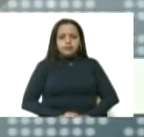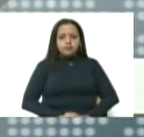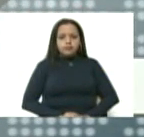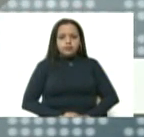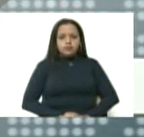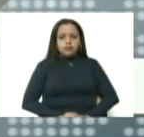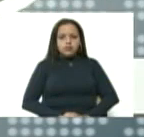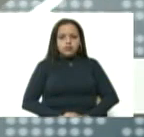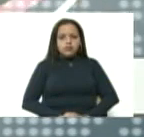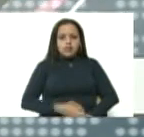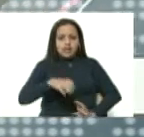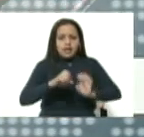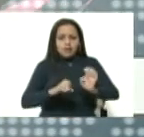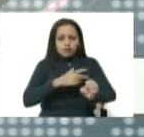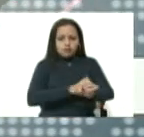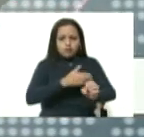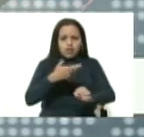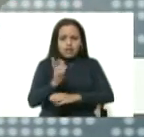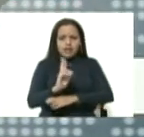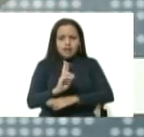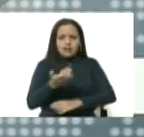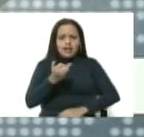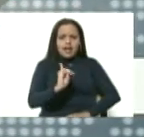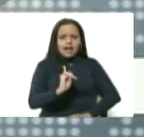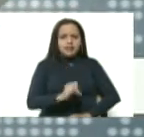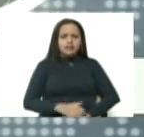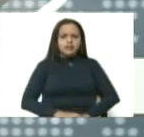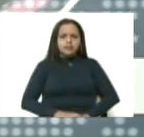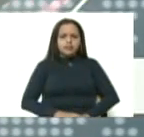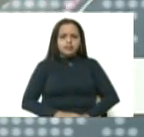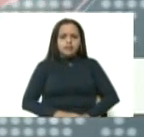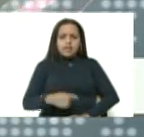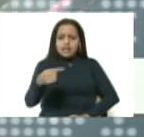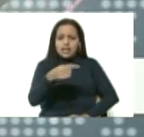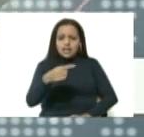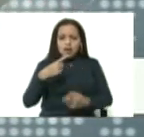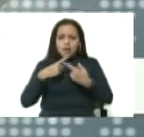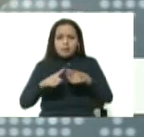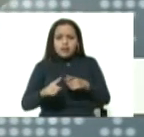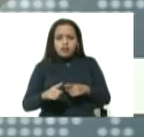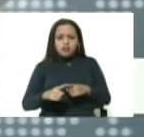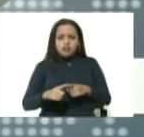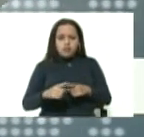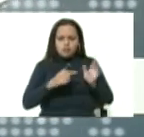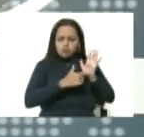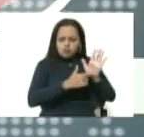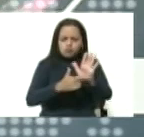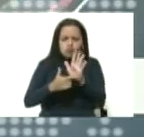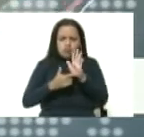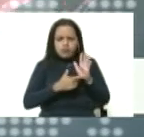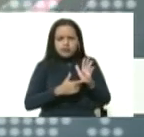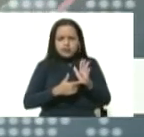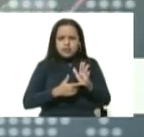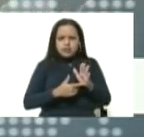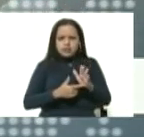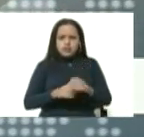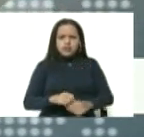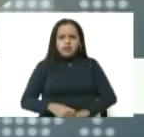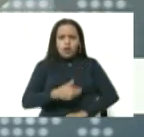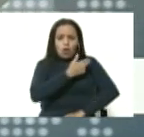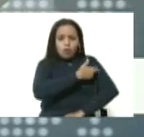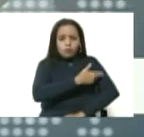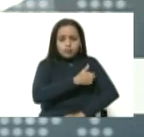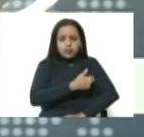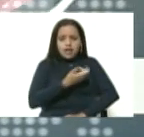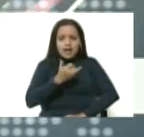prueba rápida para COVID-19 reportó ser negativa, pero la evidencia clínica inclinó hacia